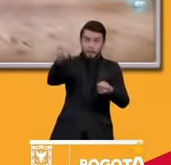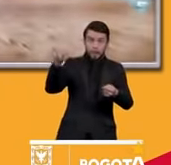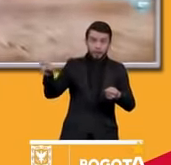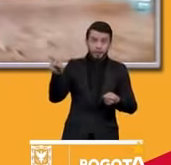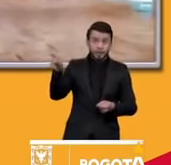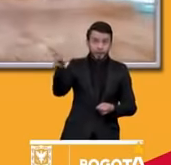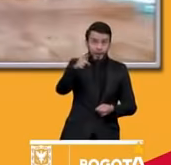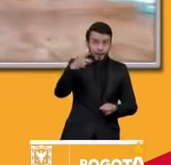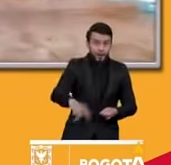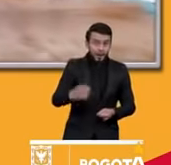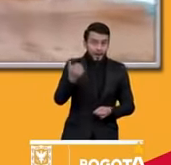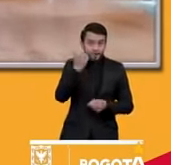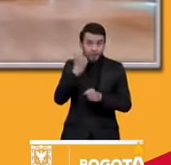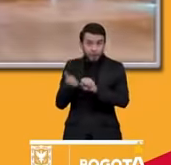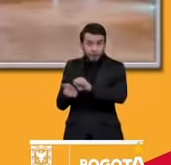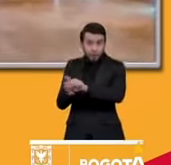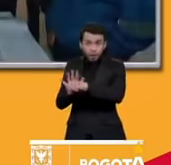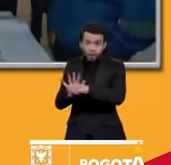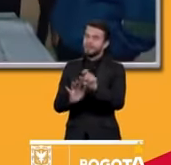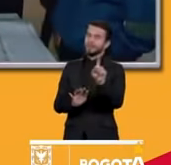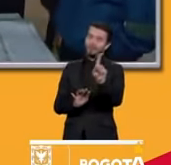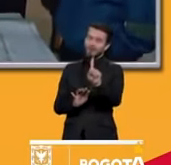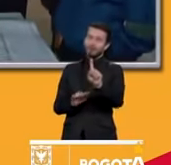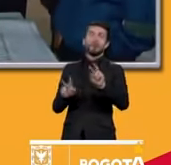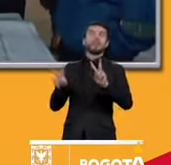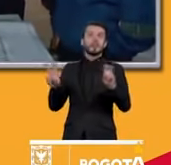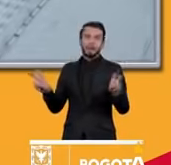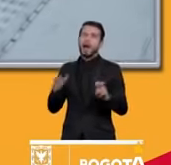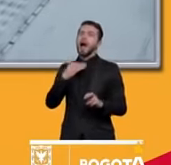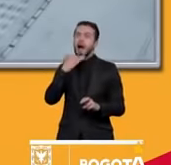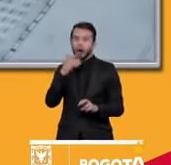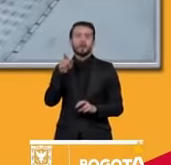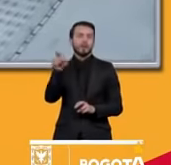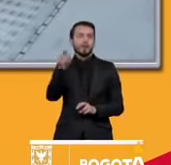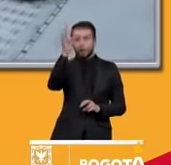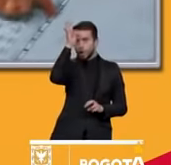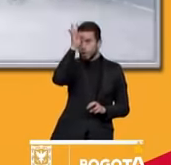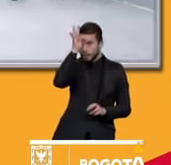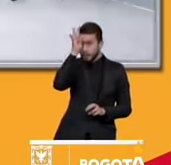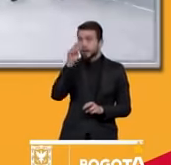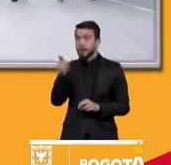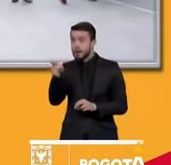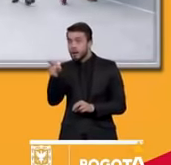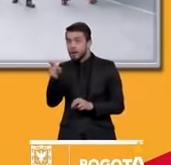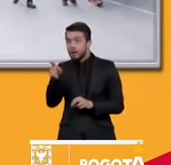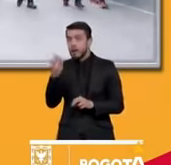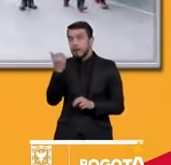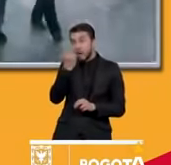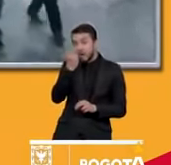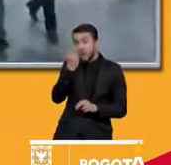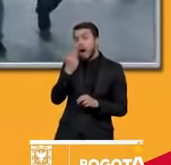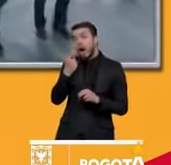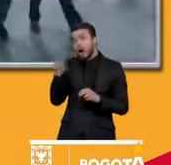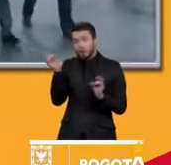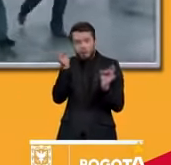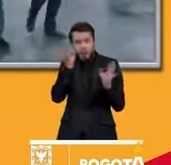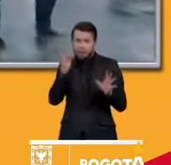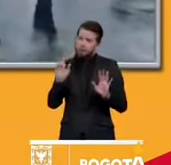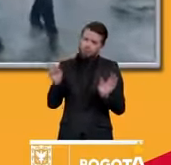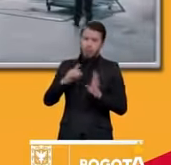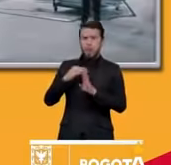tienen coronavirus, de baja y mediana complejidad, son los que vamos a atender en este centro hospitalario transitorio de